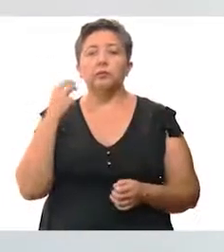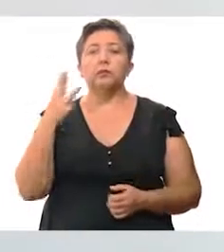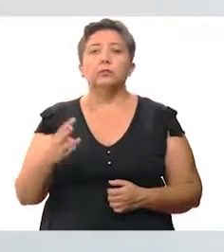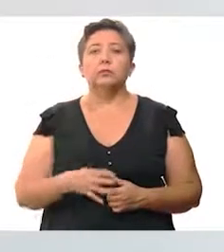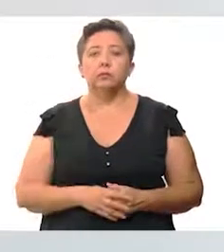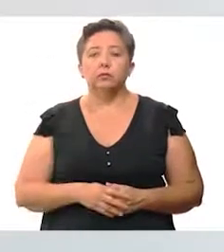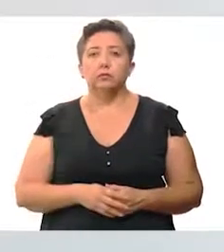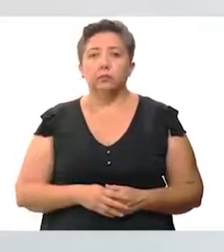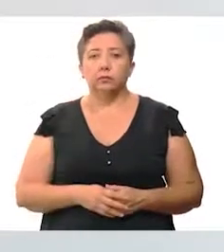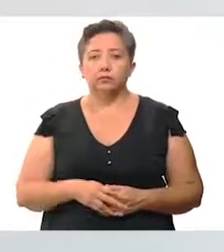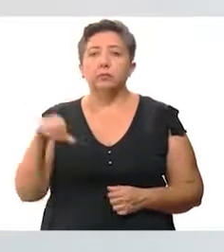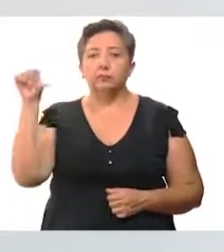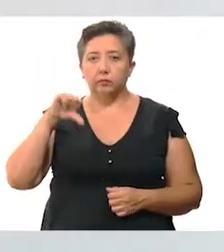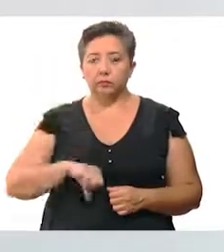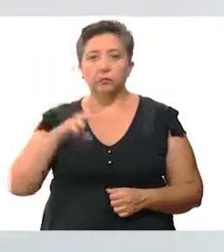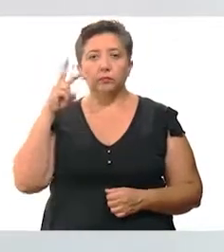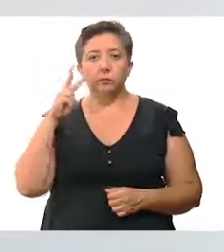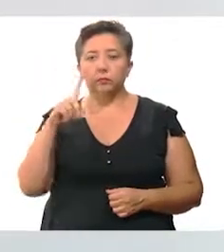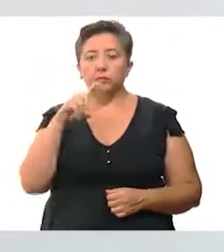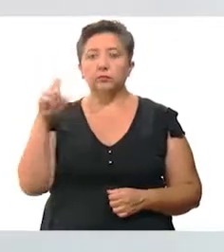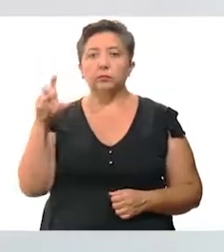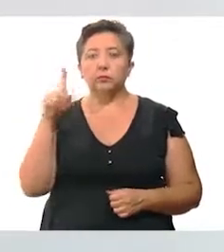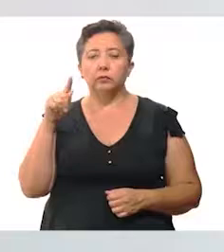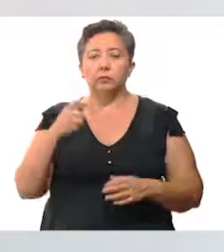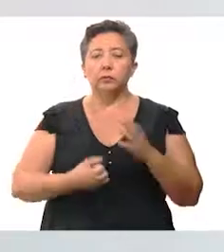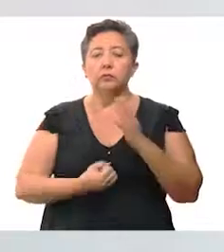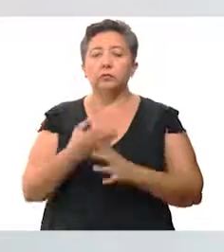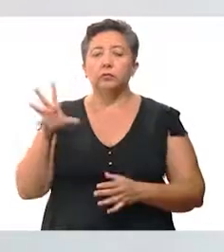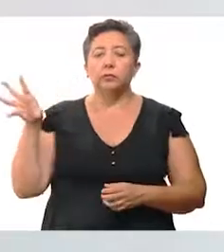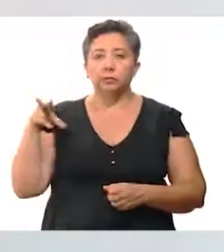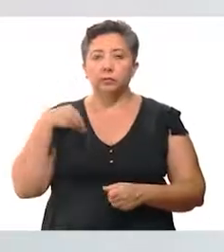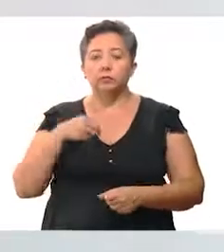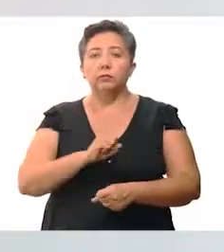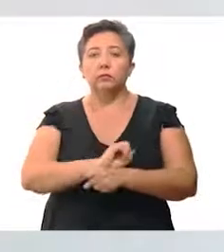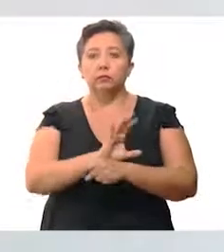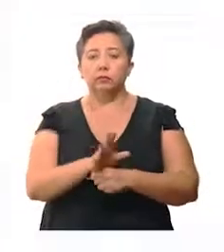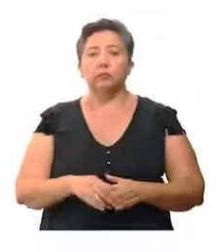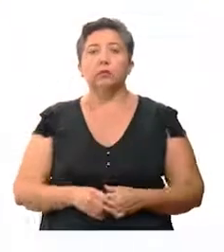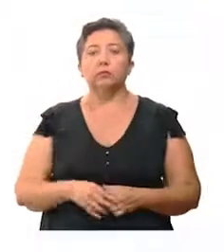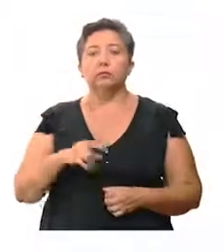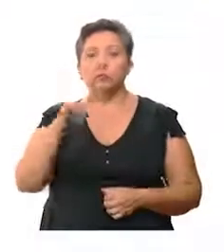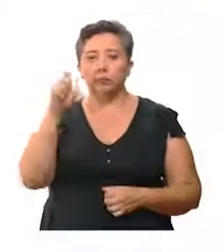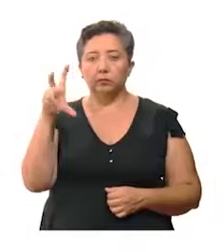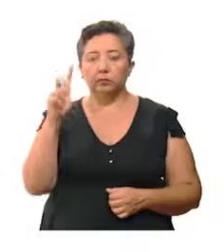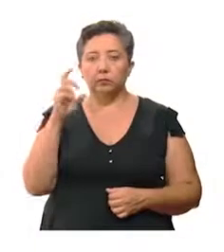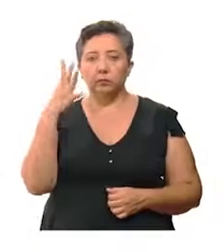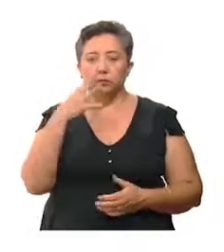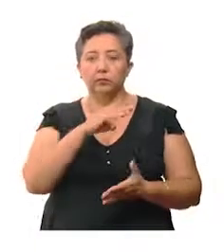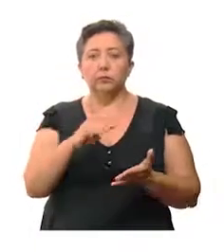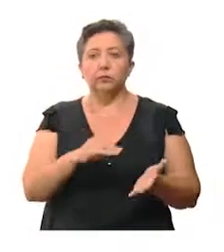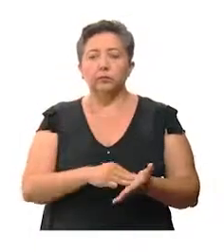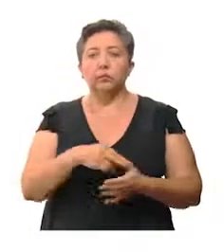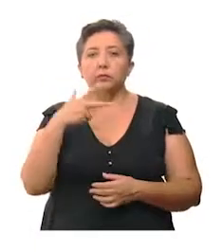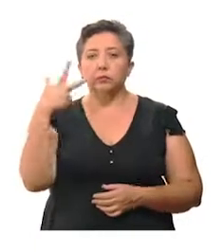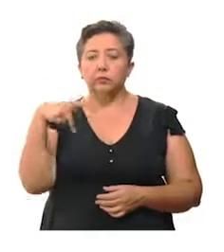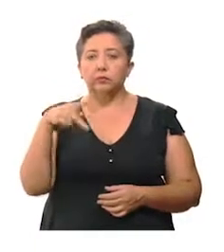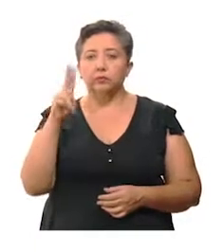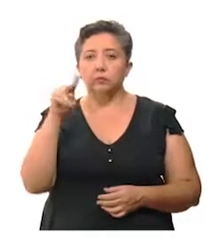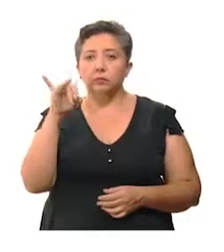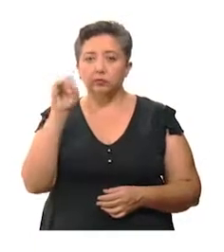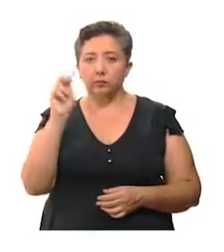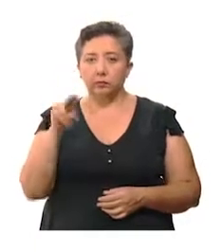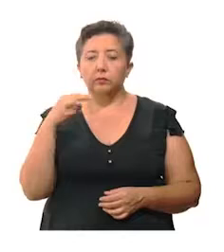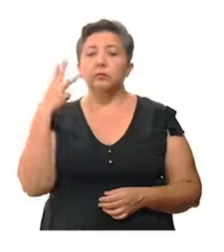39.963. Hoy se detectaron 170 nuevos contagios de coronavirus, 135 en Mérida, 8 en